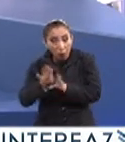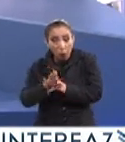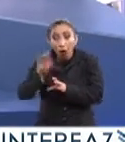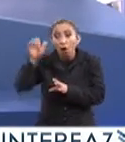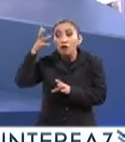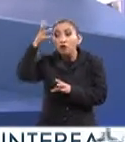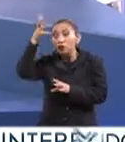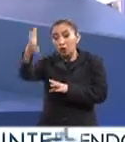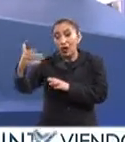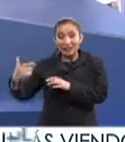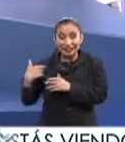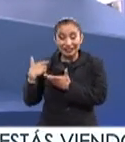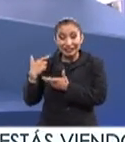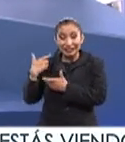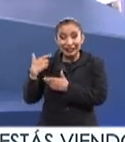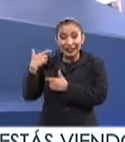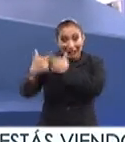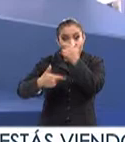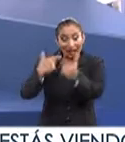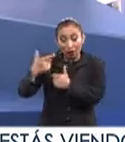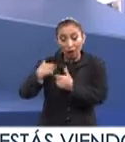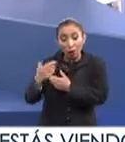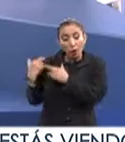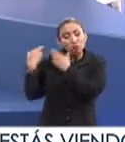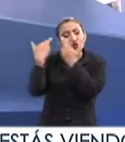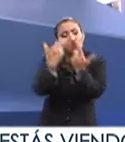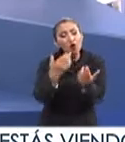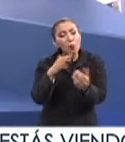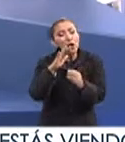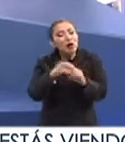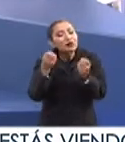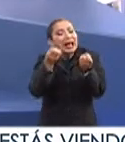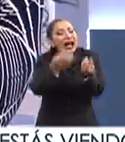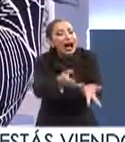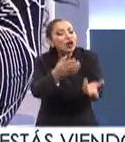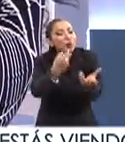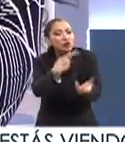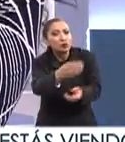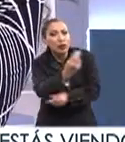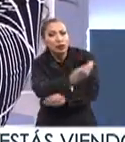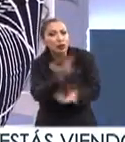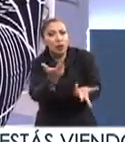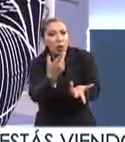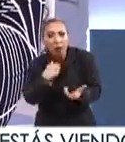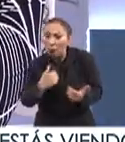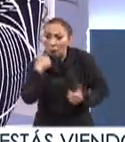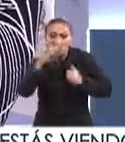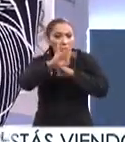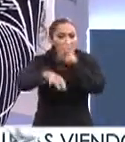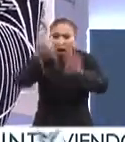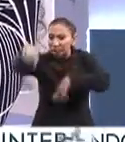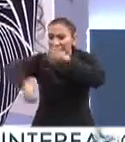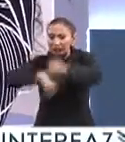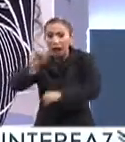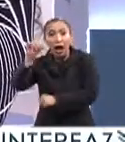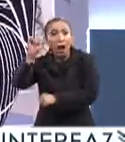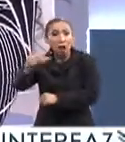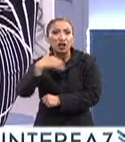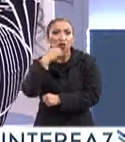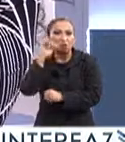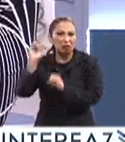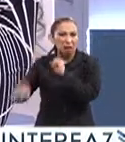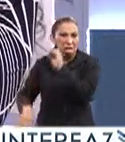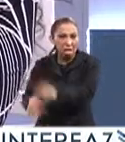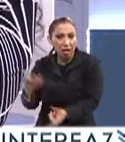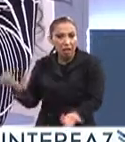siguientes futuras generaciones la posibilidad de satisfacer sus necesidades, ¿no? El agua la estamos